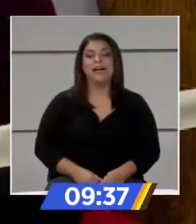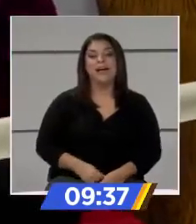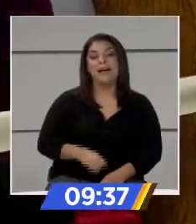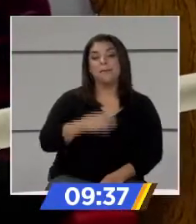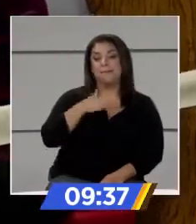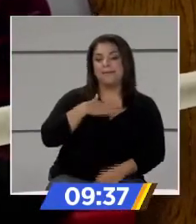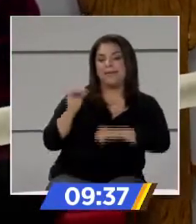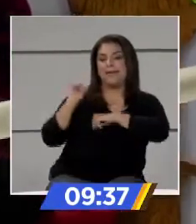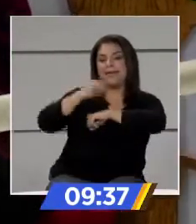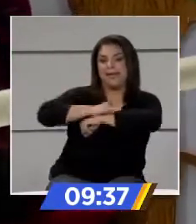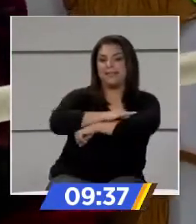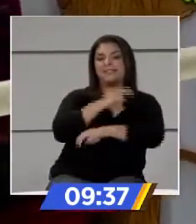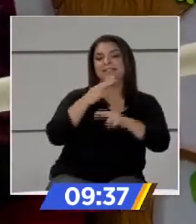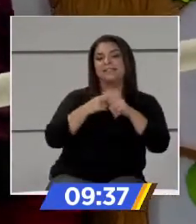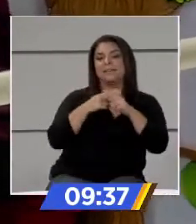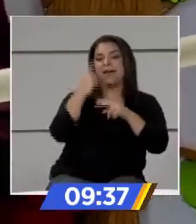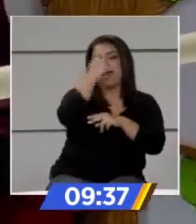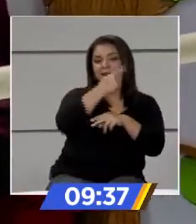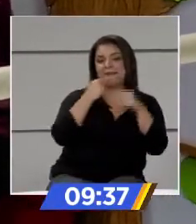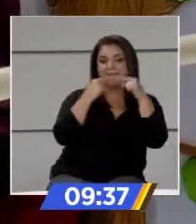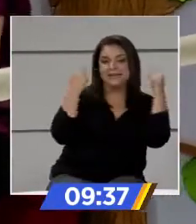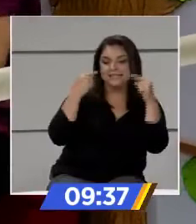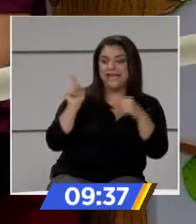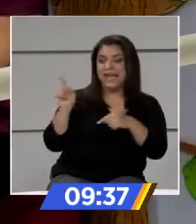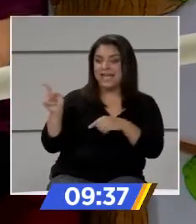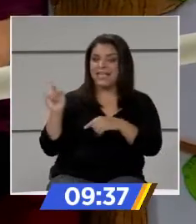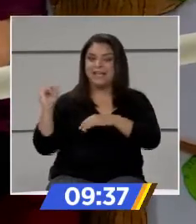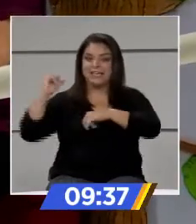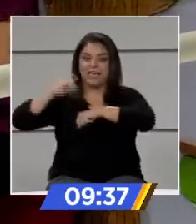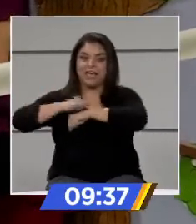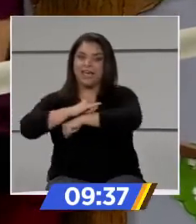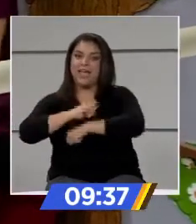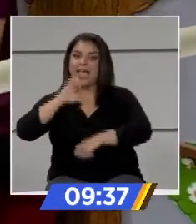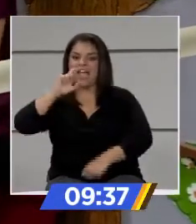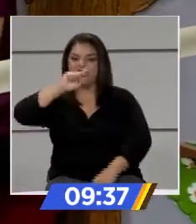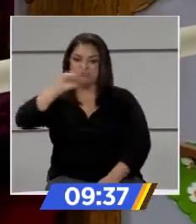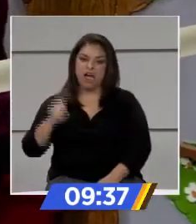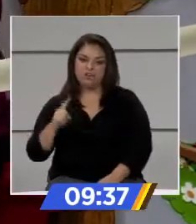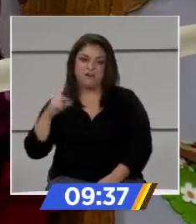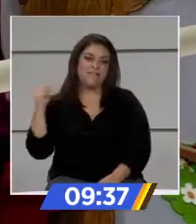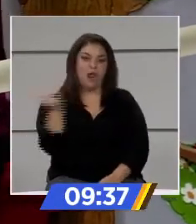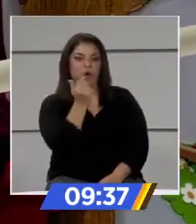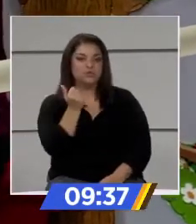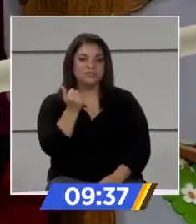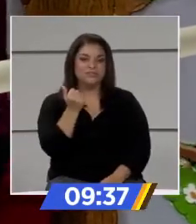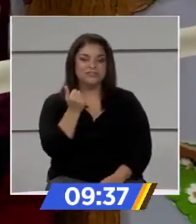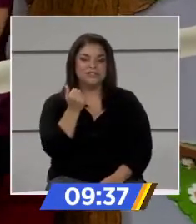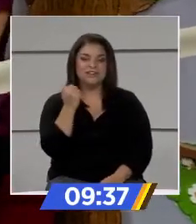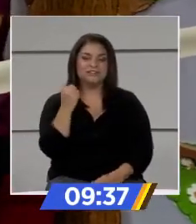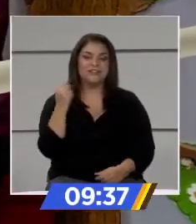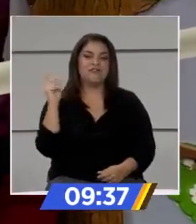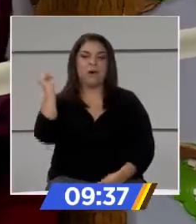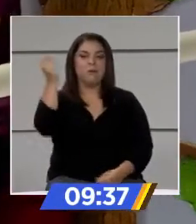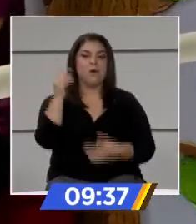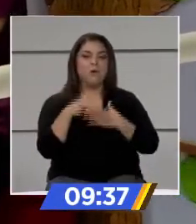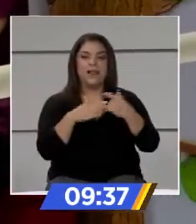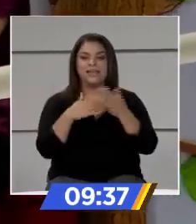Aerolínea Carita Feliz. Y el suyo es Aerolínea El Rayo. El Rayo Veloz. Llega rápido a cualquier destino.